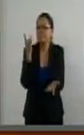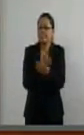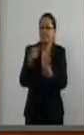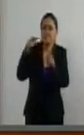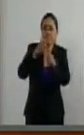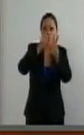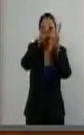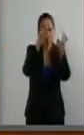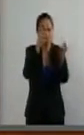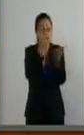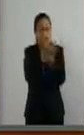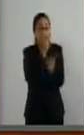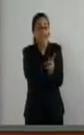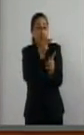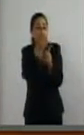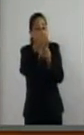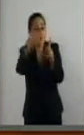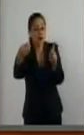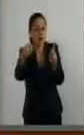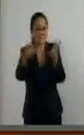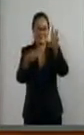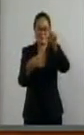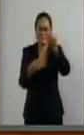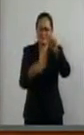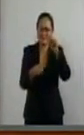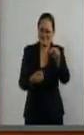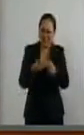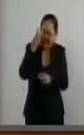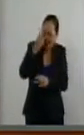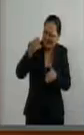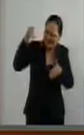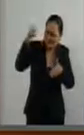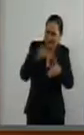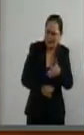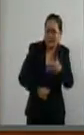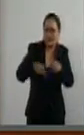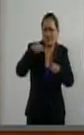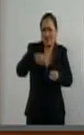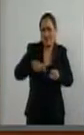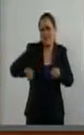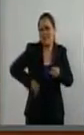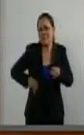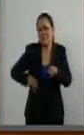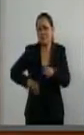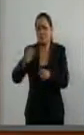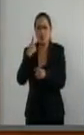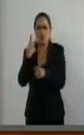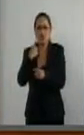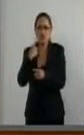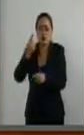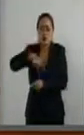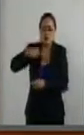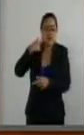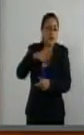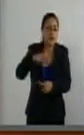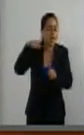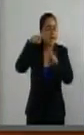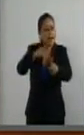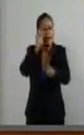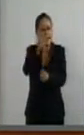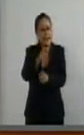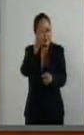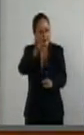forma, sino es un asunto de un gran trasfondo político. No se quiere reconocer la realidad.